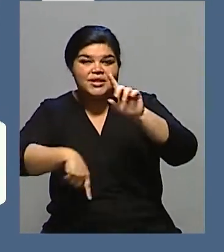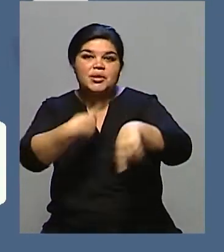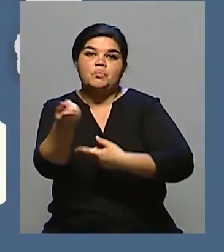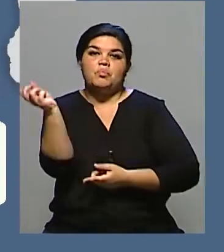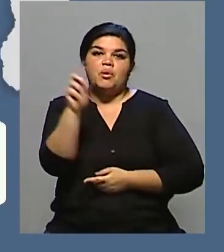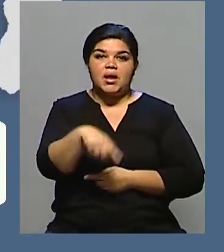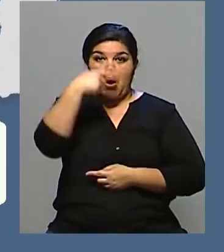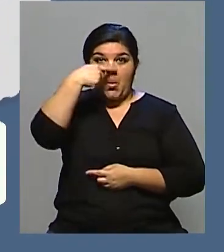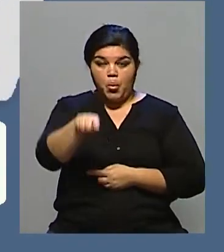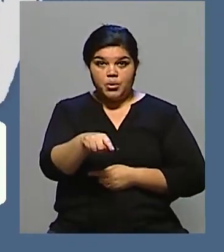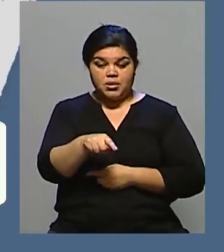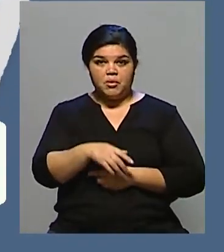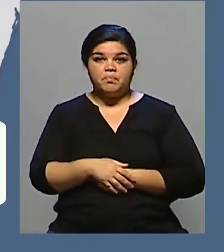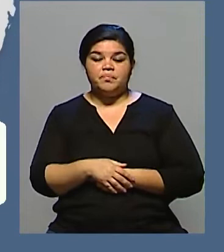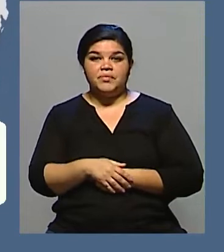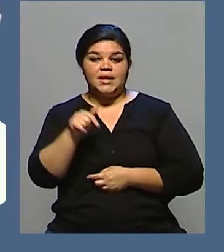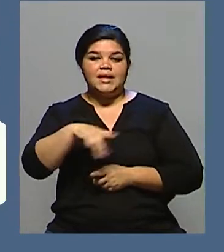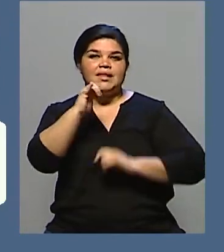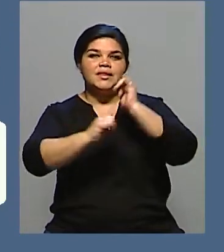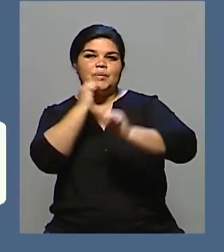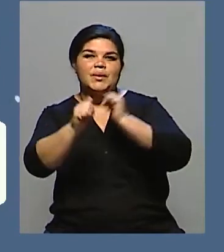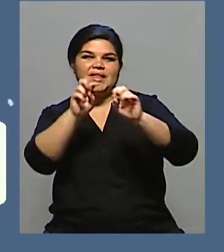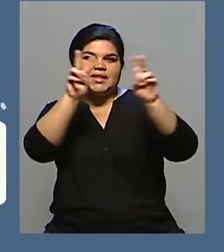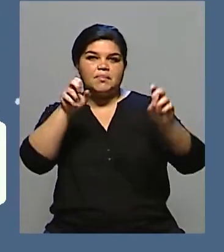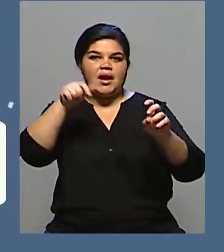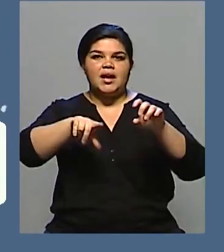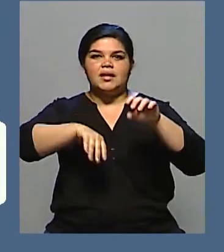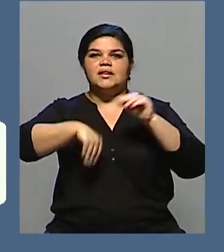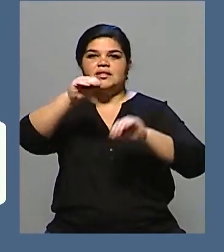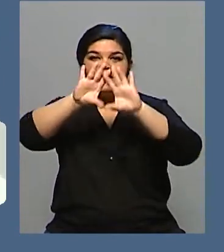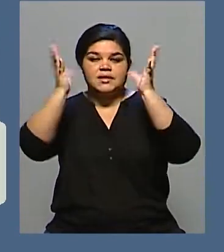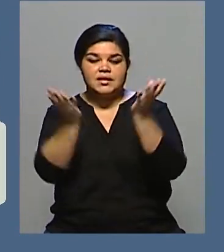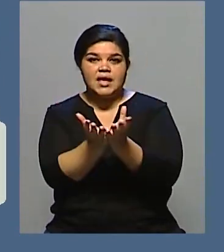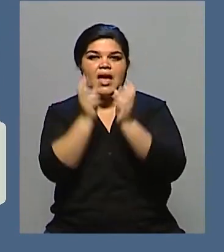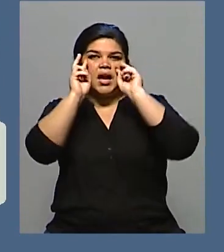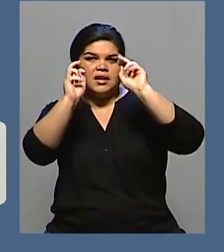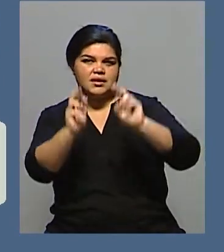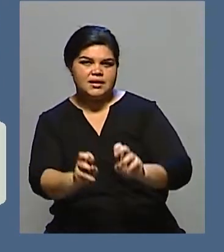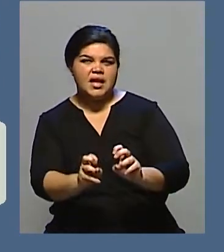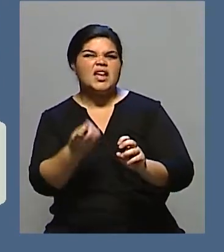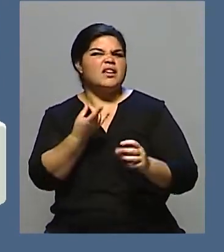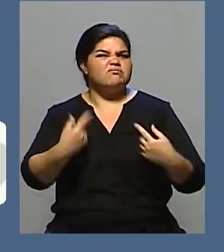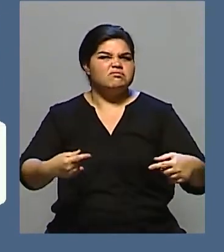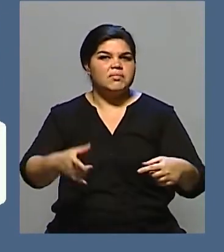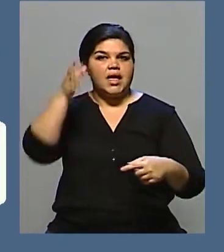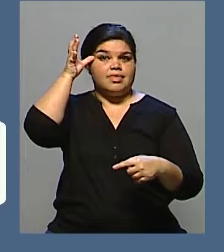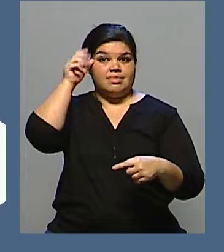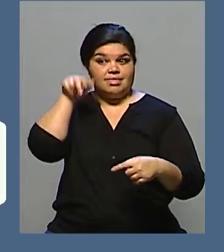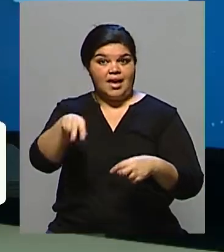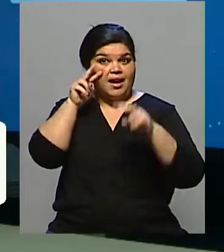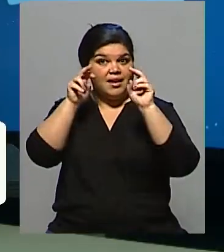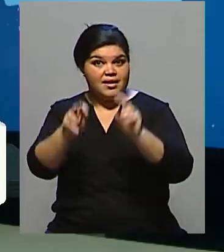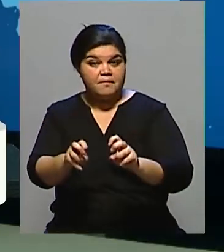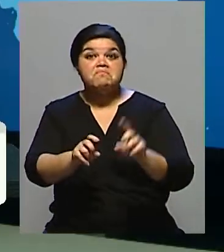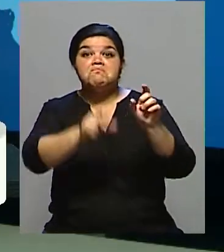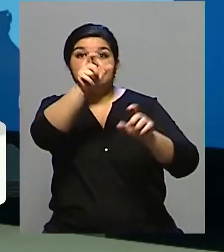el último bloque de esto que está sucediendo en este programa aquí en Chat Internacional, que es básicamente analizar lo que está sucediendo en Italia. Le decimos a la gente que